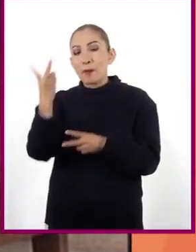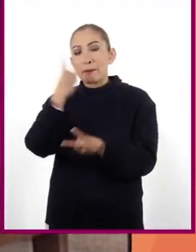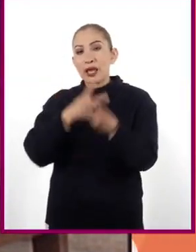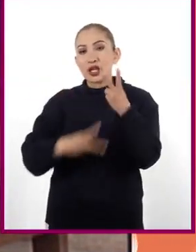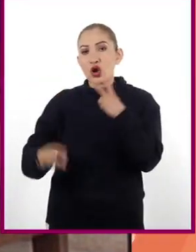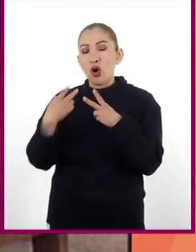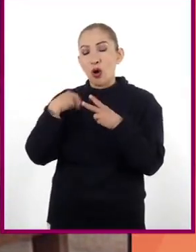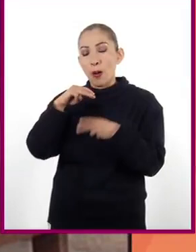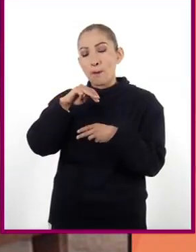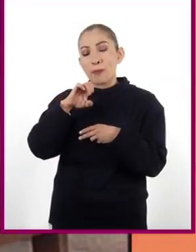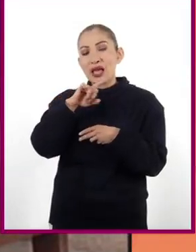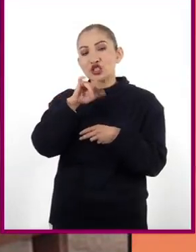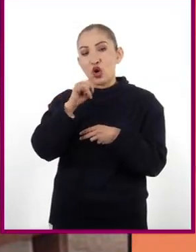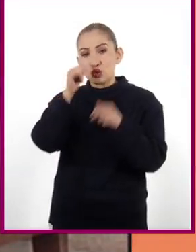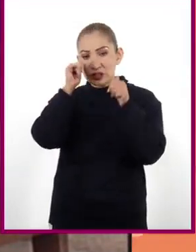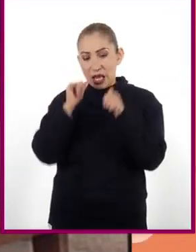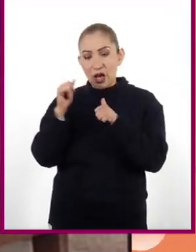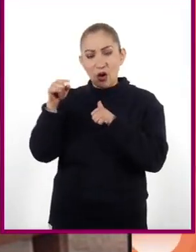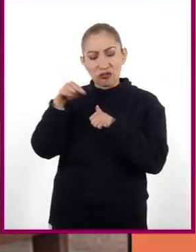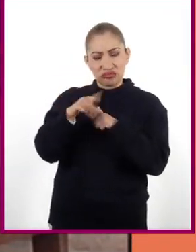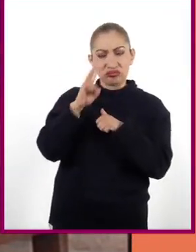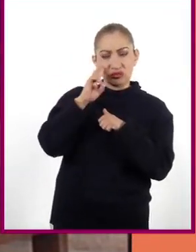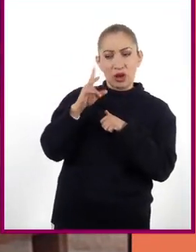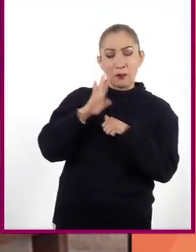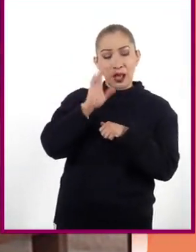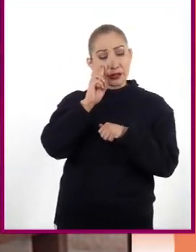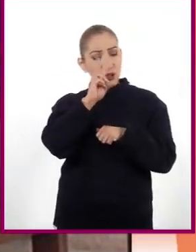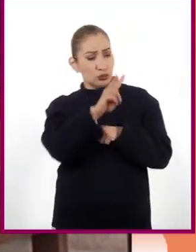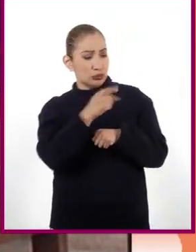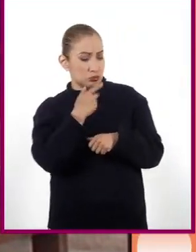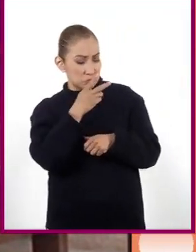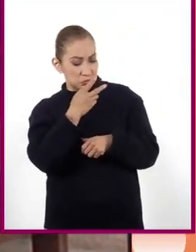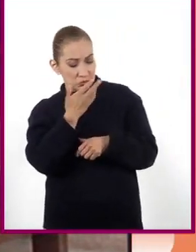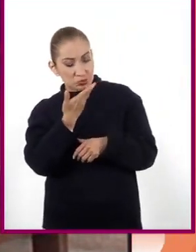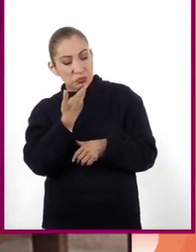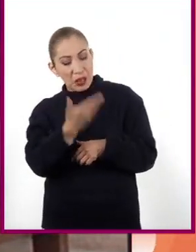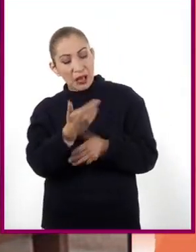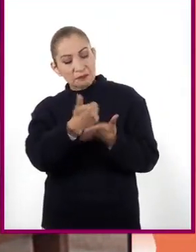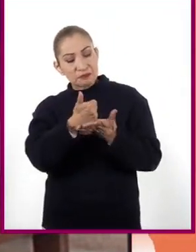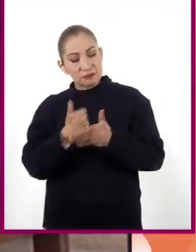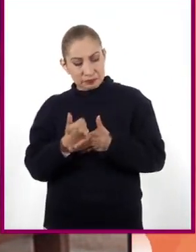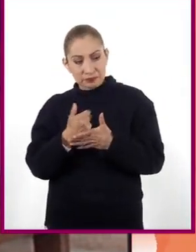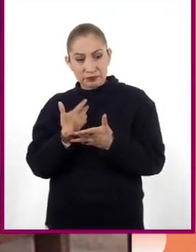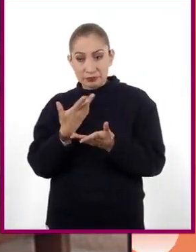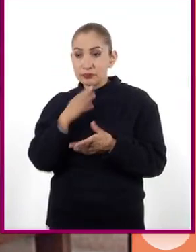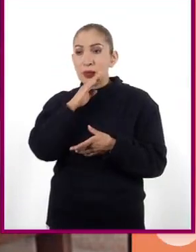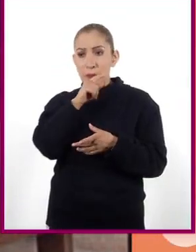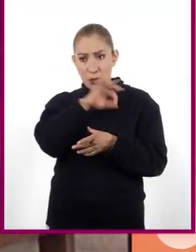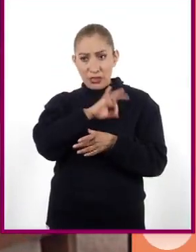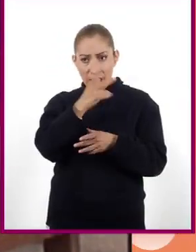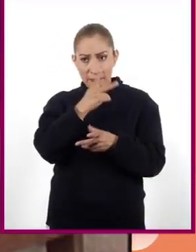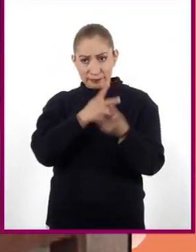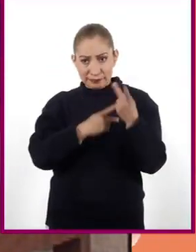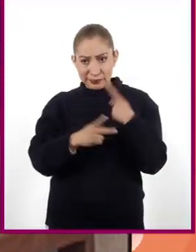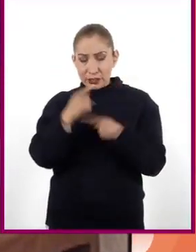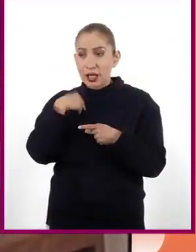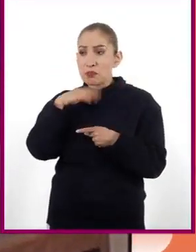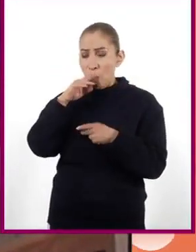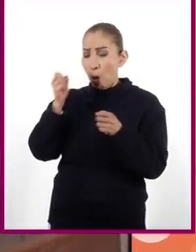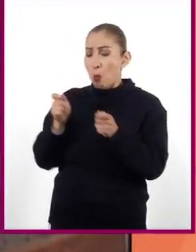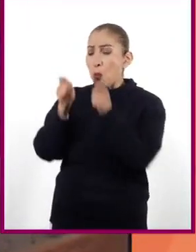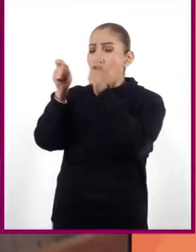posar al mesón un ciego, el cual, pareciéndole que yo sería para adestrarle, me pidió a mi madre y ella me encomendó a